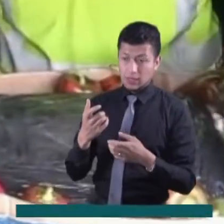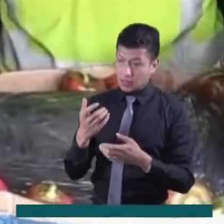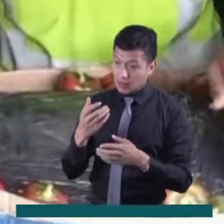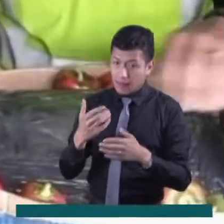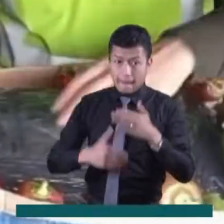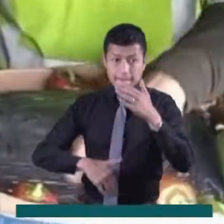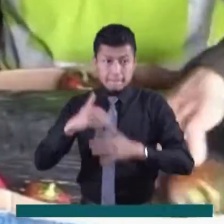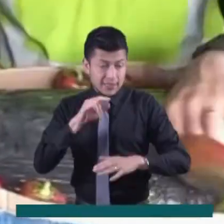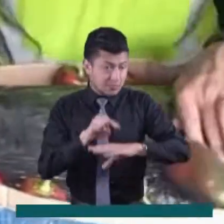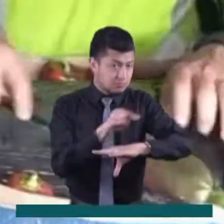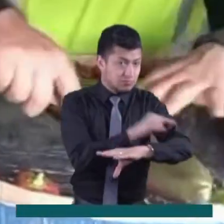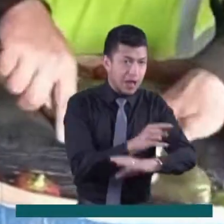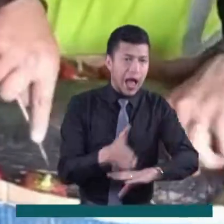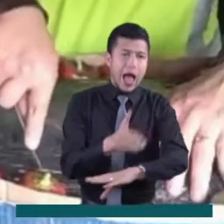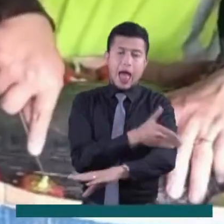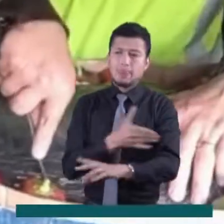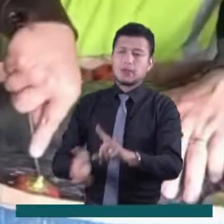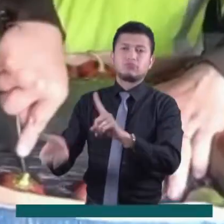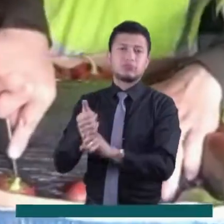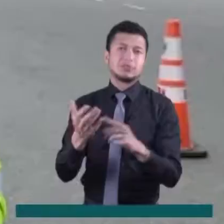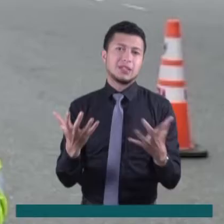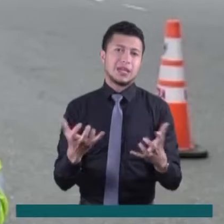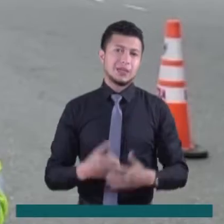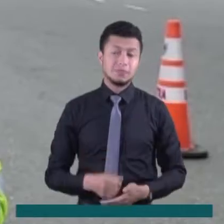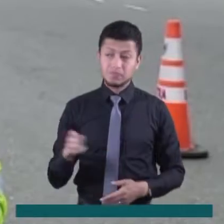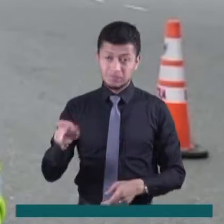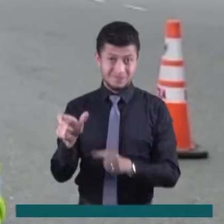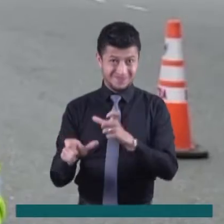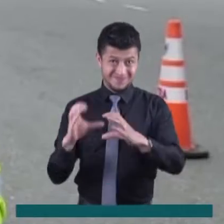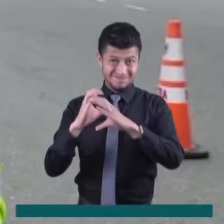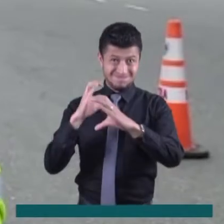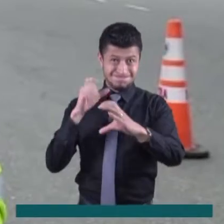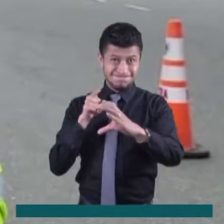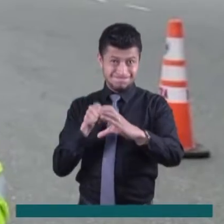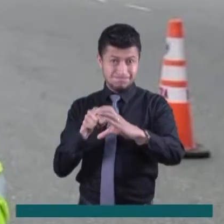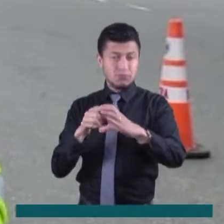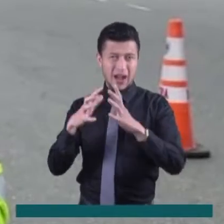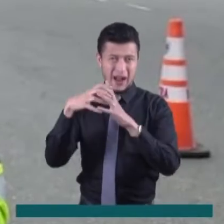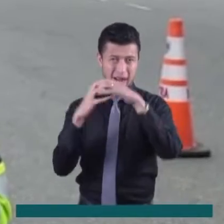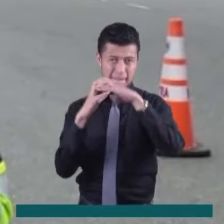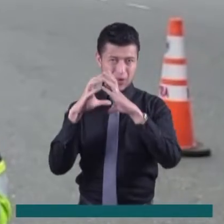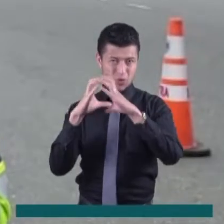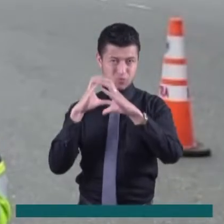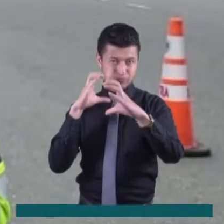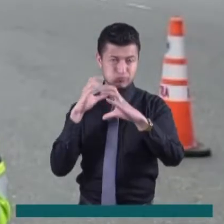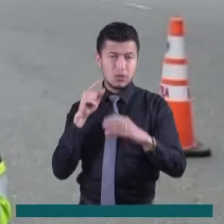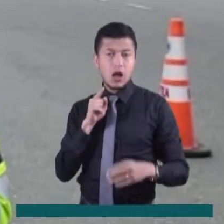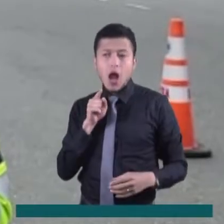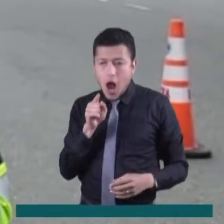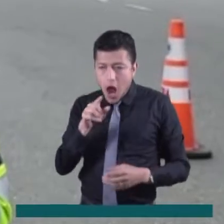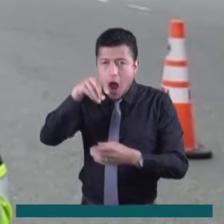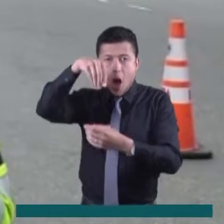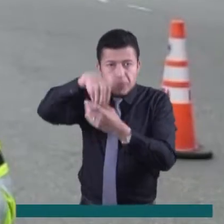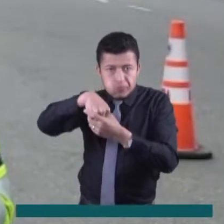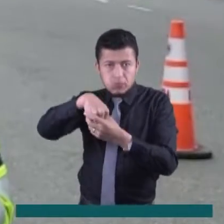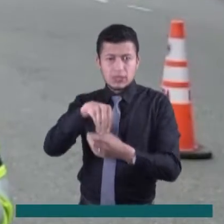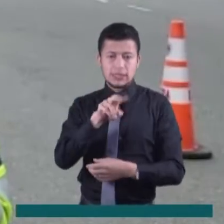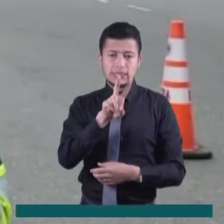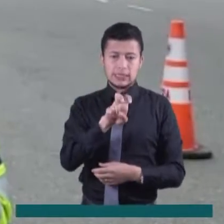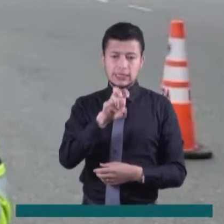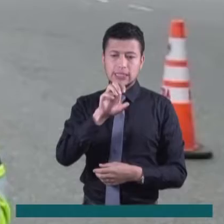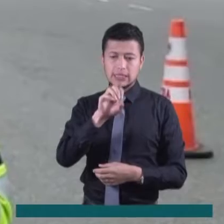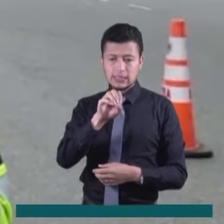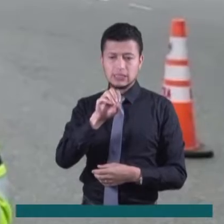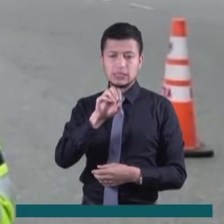movilizarla antes que iniciaran los operativos por esta temporada. Estas personas se movilizaban en un vehículo tipo camión turbo, los cuales